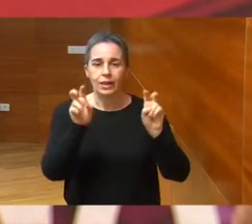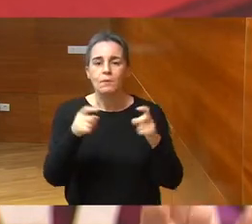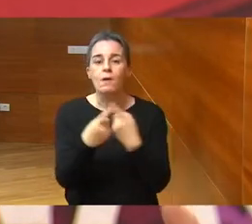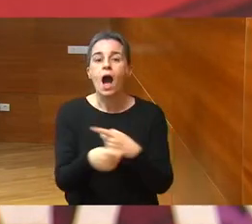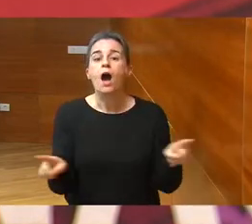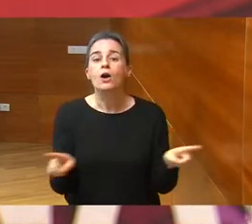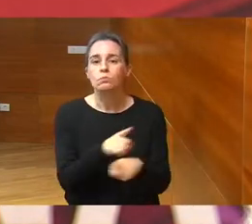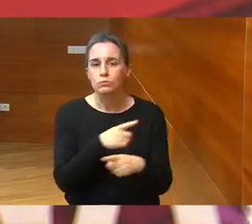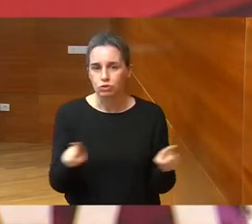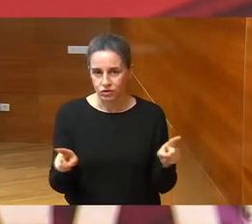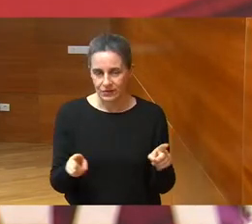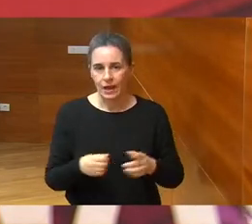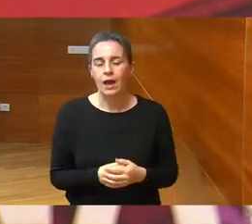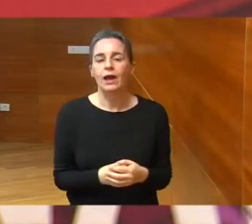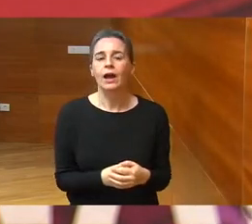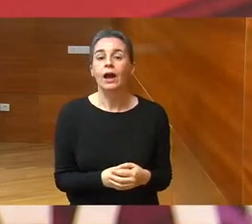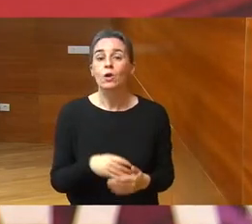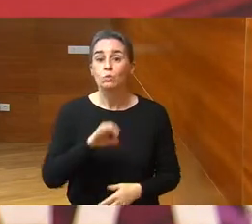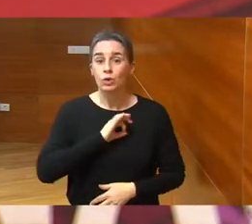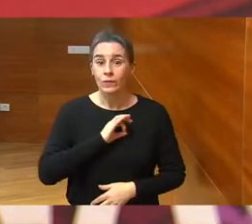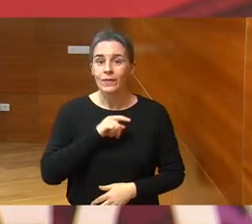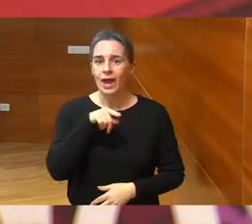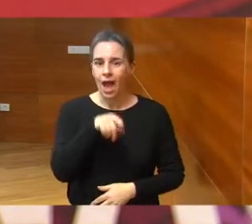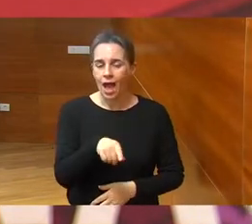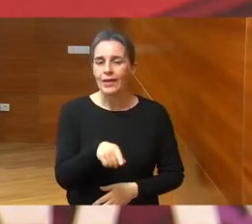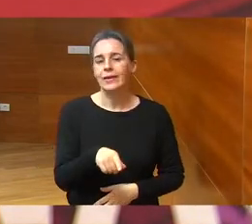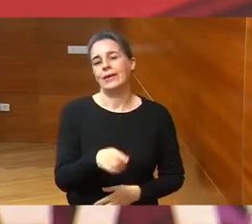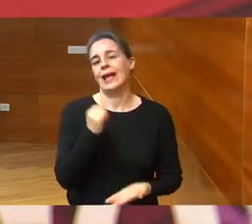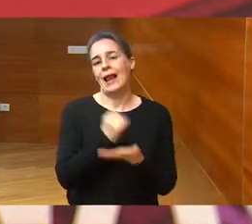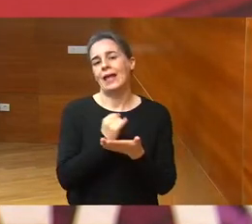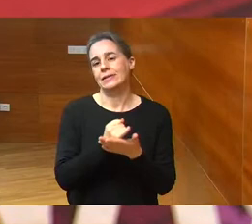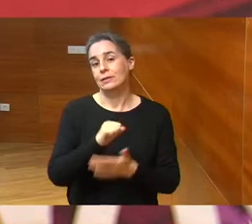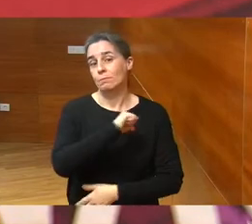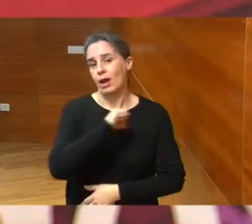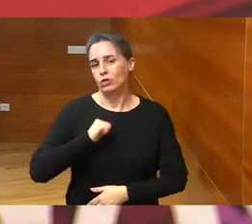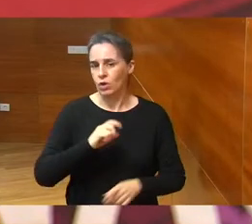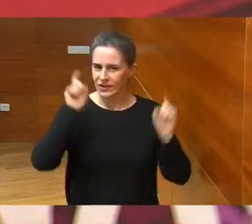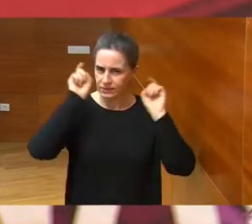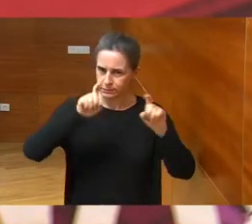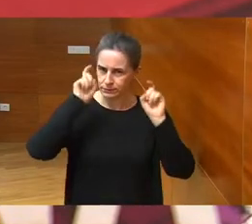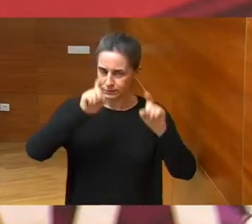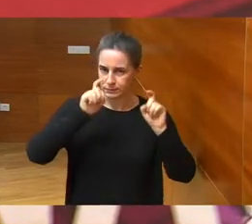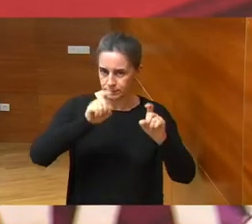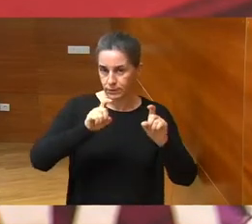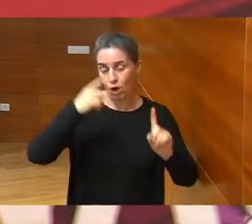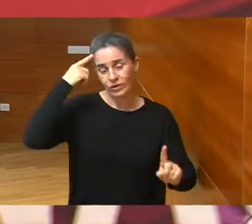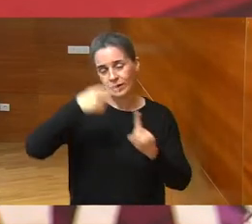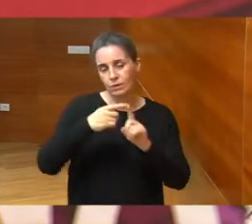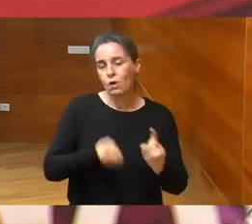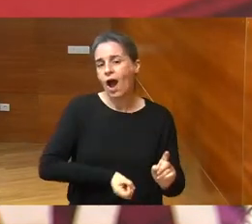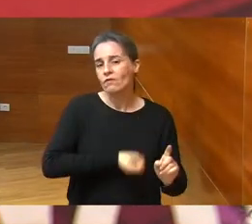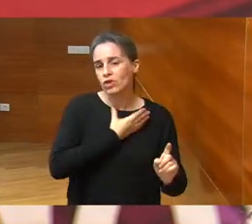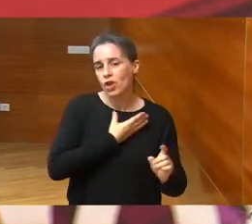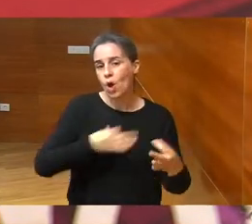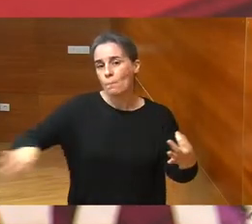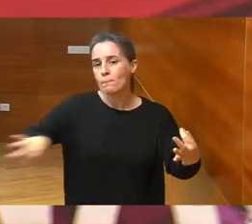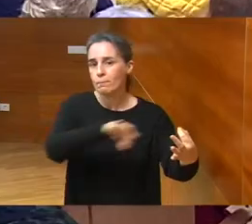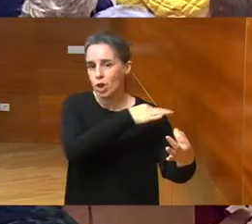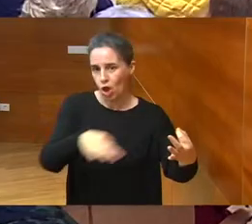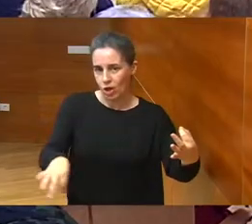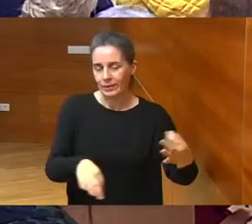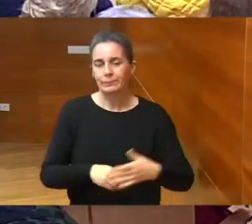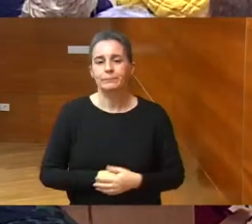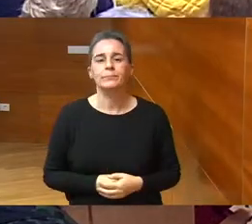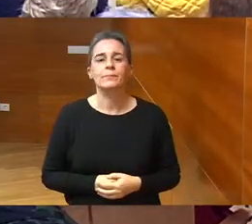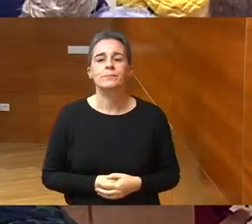Manuel Quiroga hay otros pues se recibían clases particulares y normalmente para aficionados o violín por